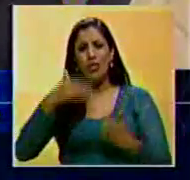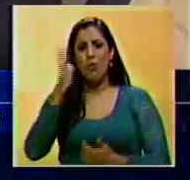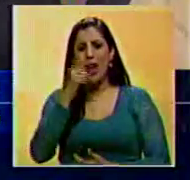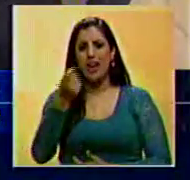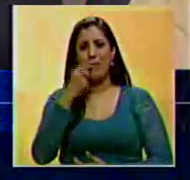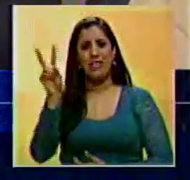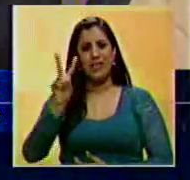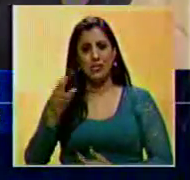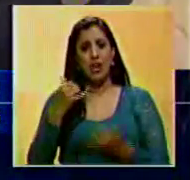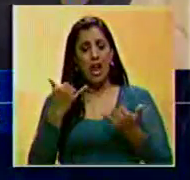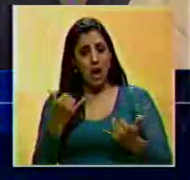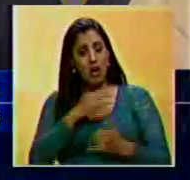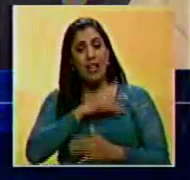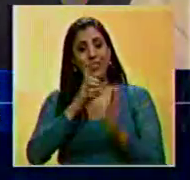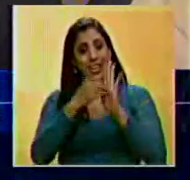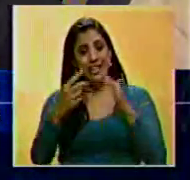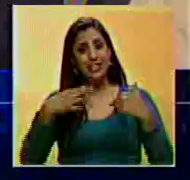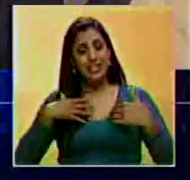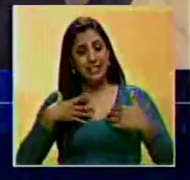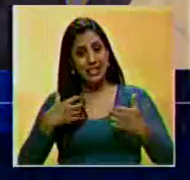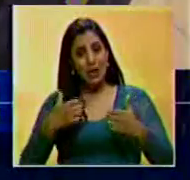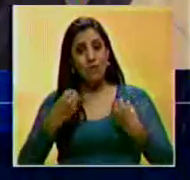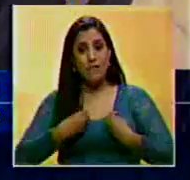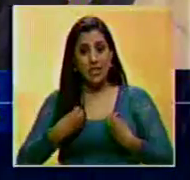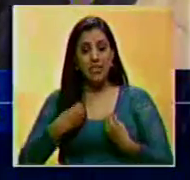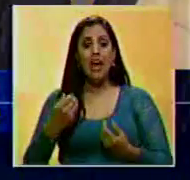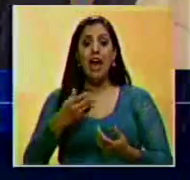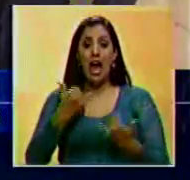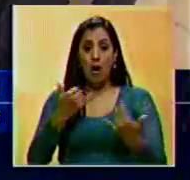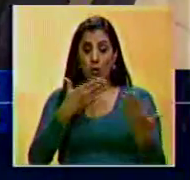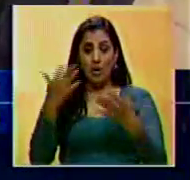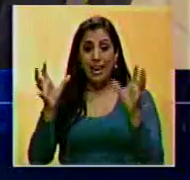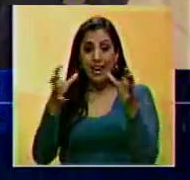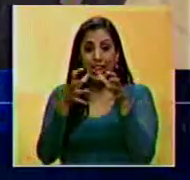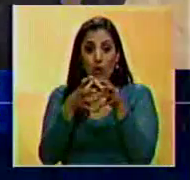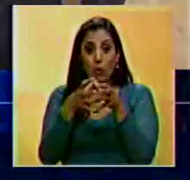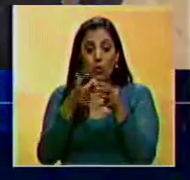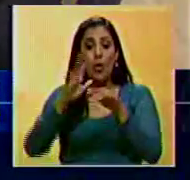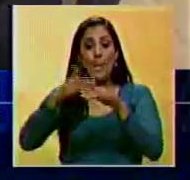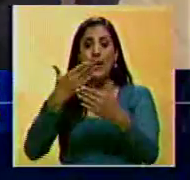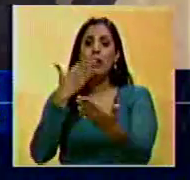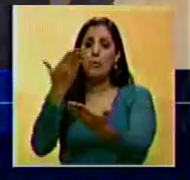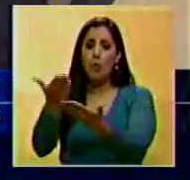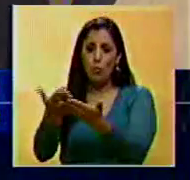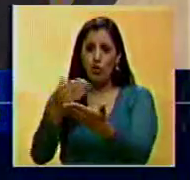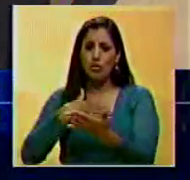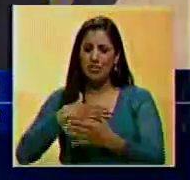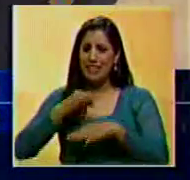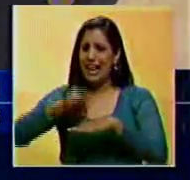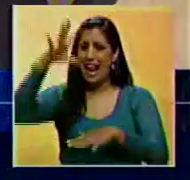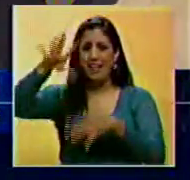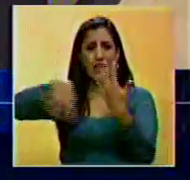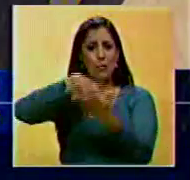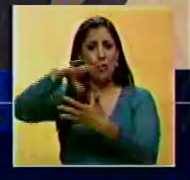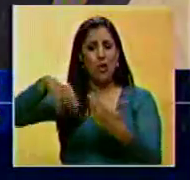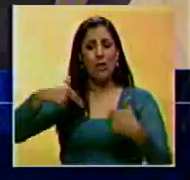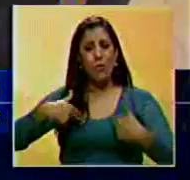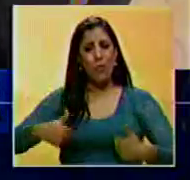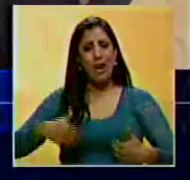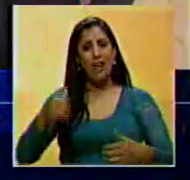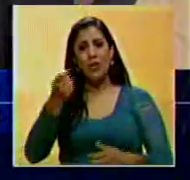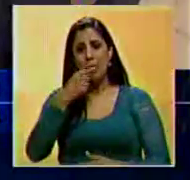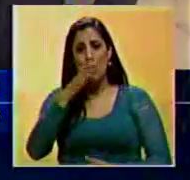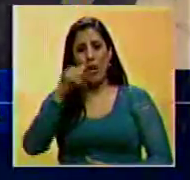coalición de organizaciones por el derecho a la salud y la vida y provea se reunieron con almagro para plantearle la grave situación humanitaria que atraviesa